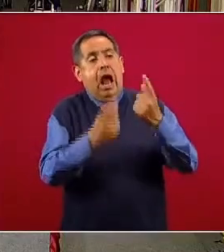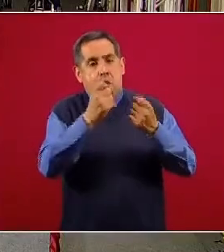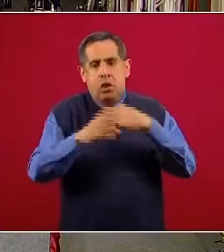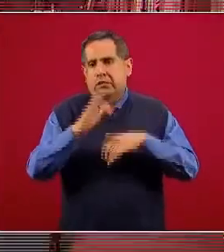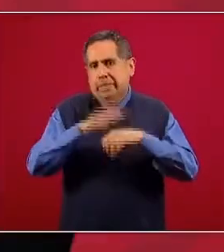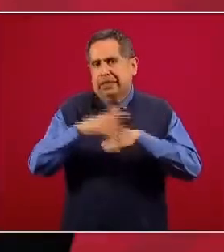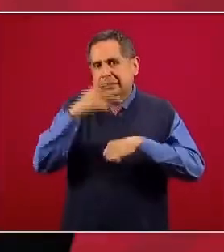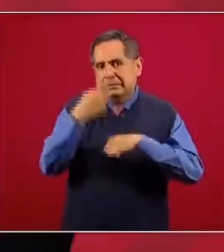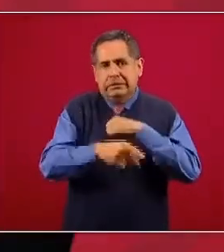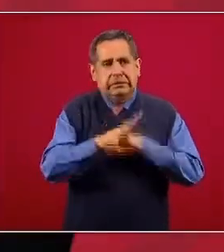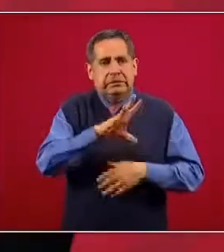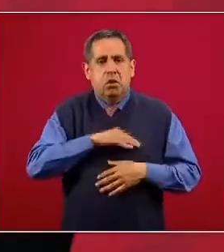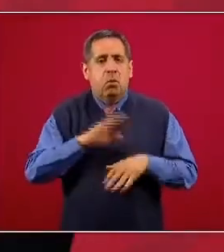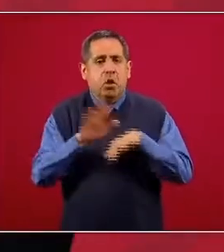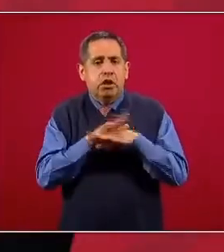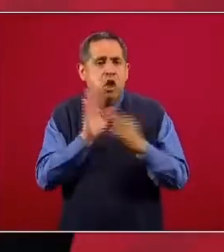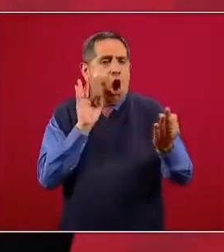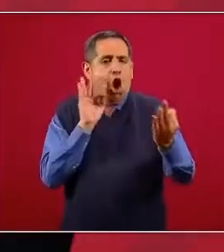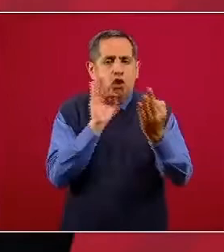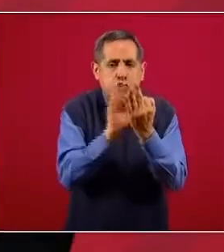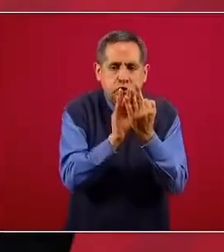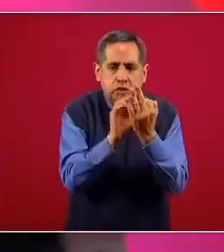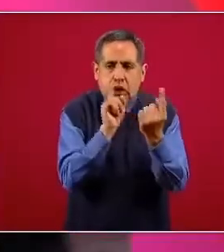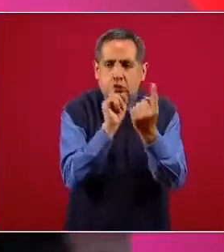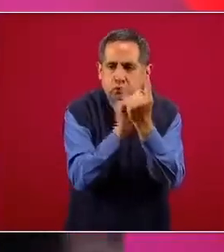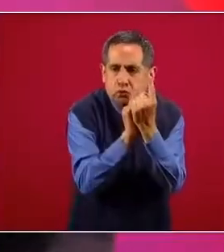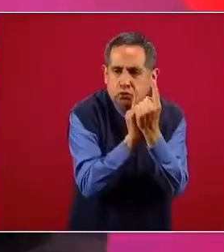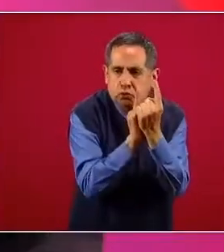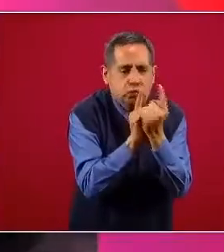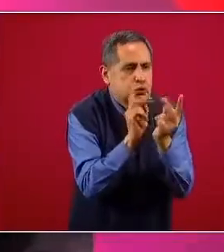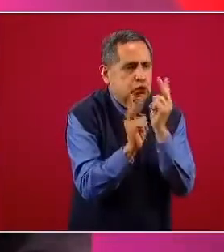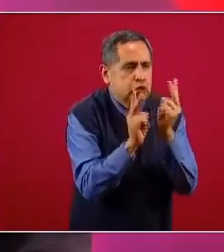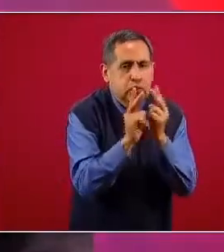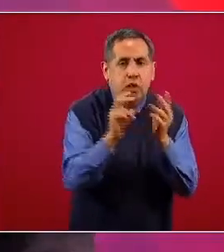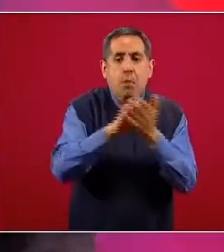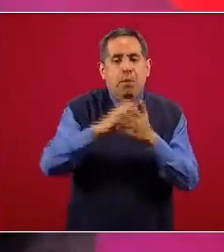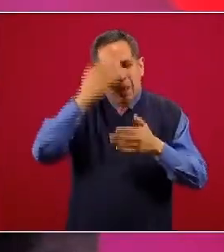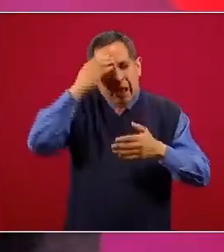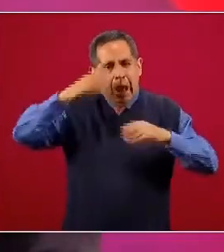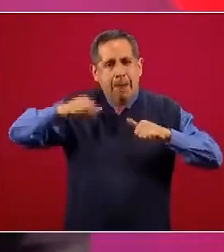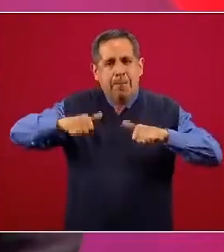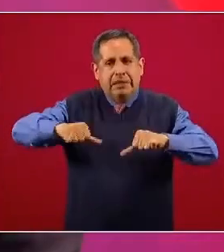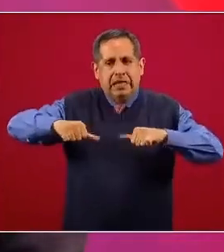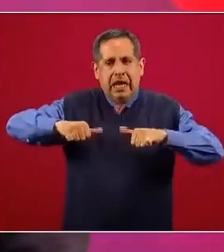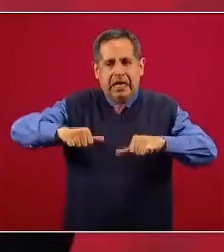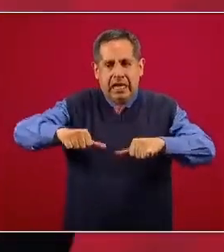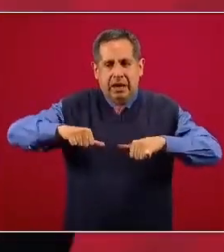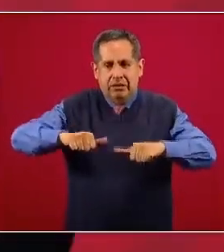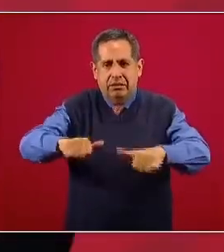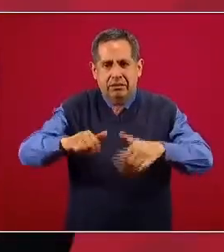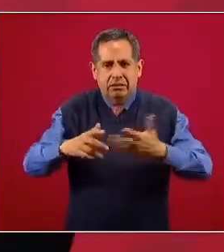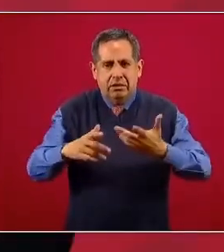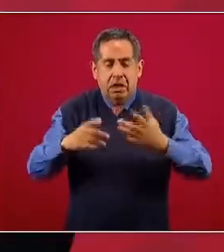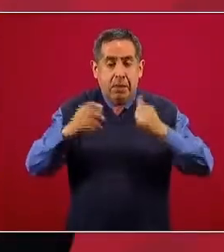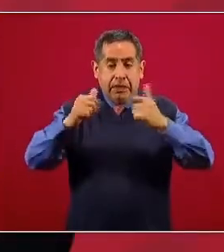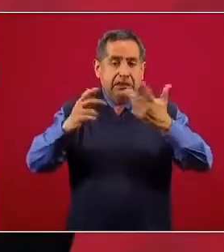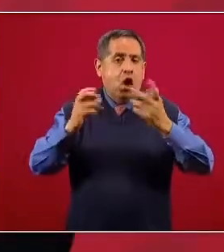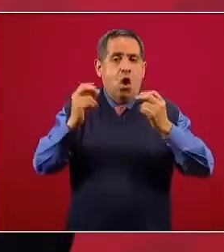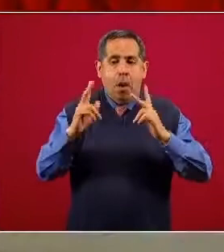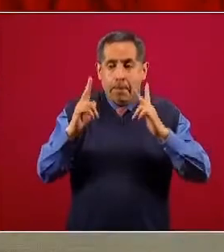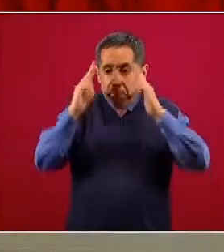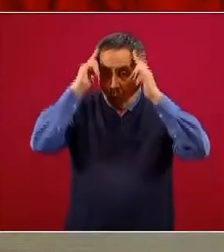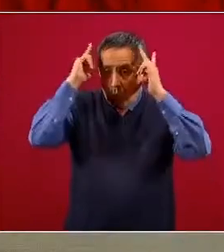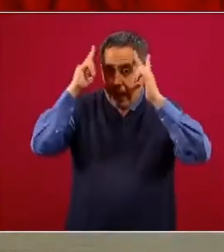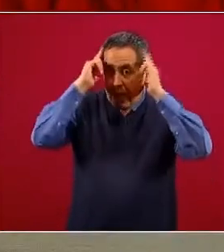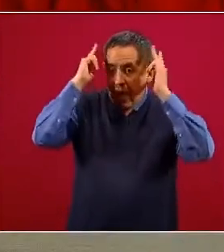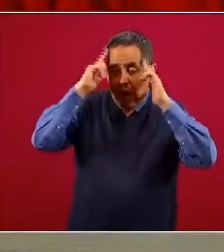riesgo porque implican la proximidad entre personas. Por ejemplo, los masajes. La realización de masajes o la